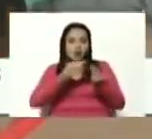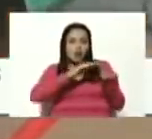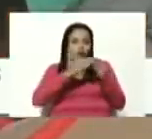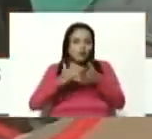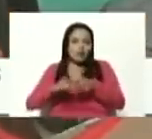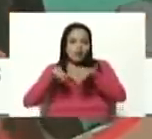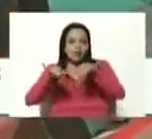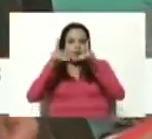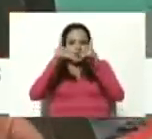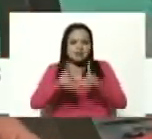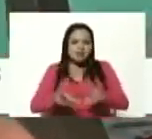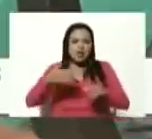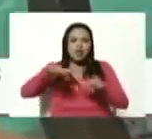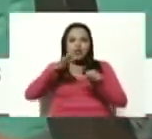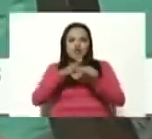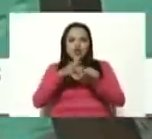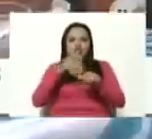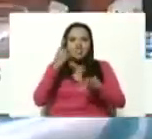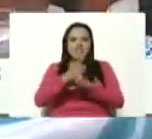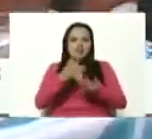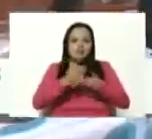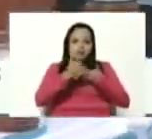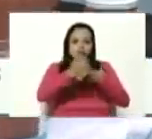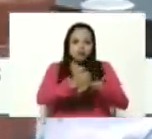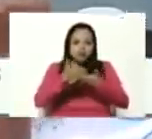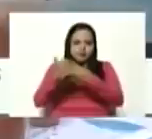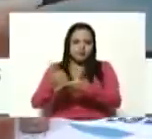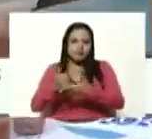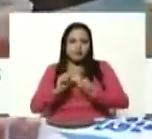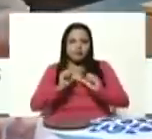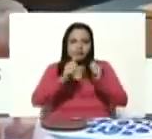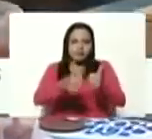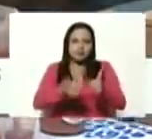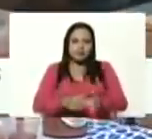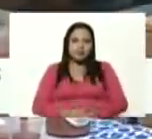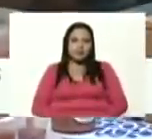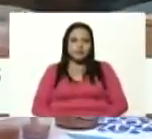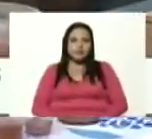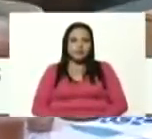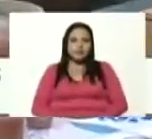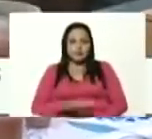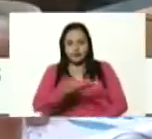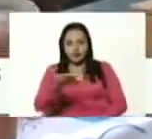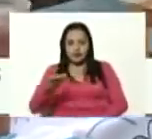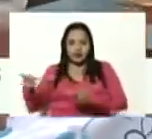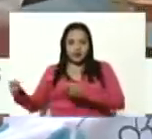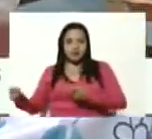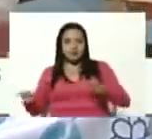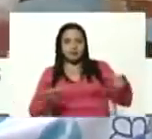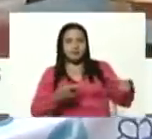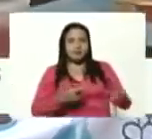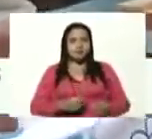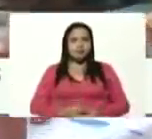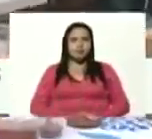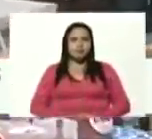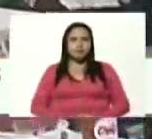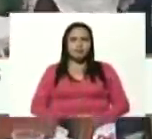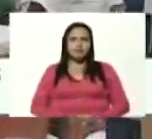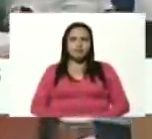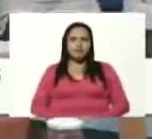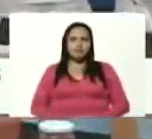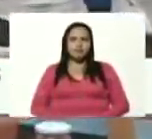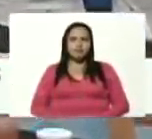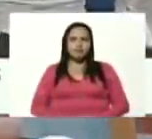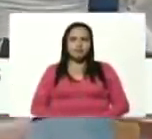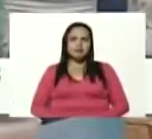decide dónde debemos invertir. Así que, bueno, vamos a iniciar. Bienvenida. Gracias. Las abuelas, aquí estrellas estamos del sur. Con las estrellas del